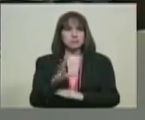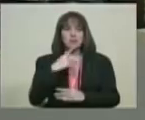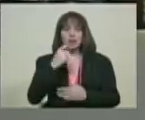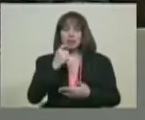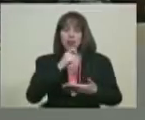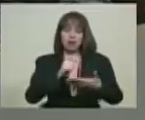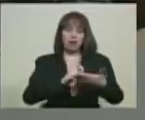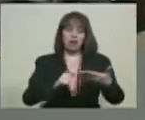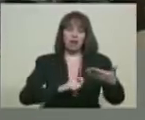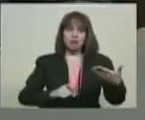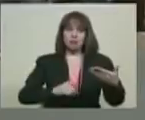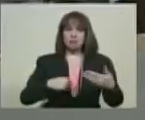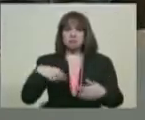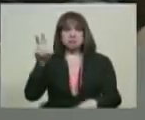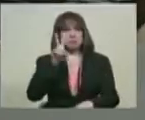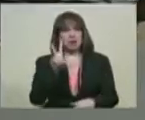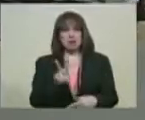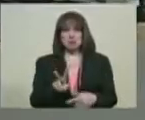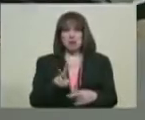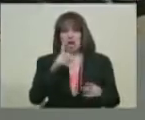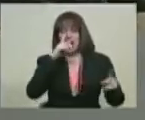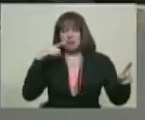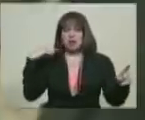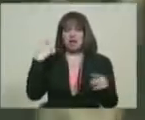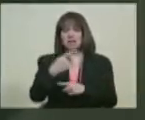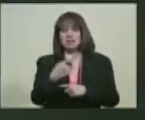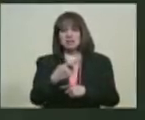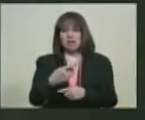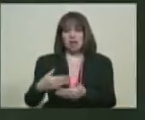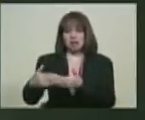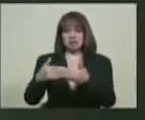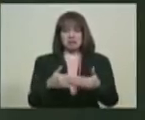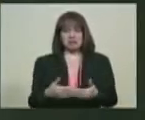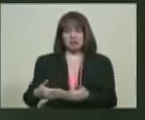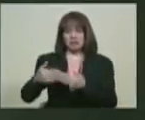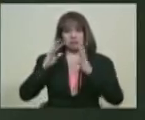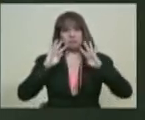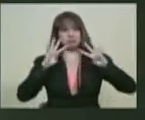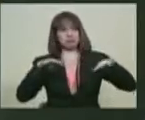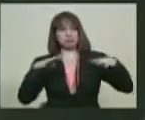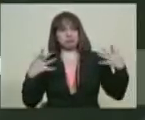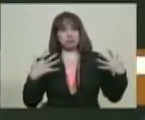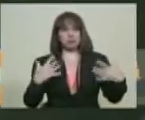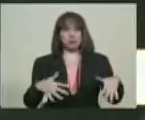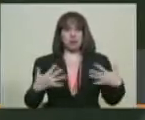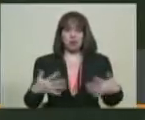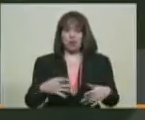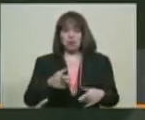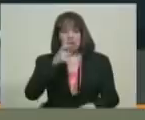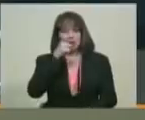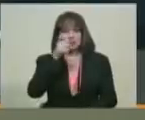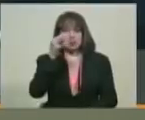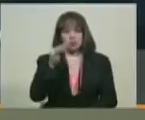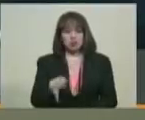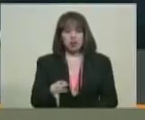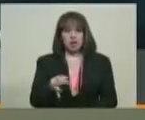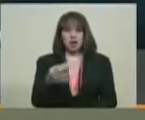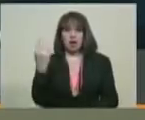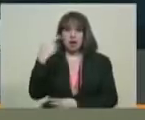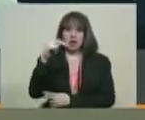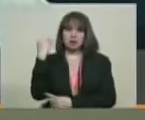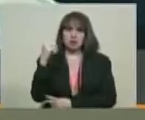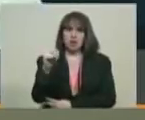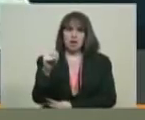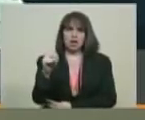declarando a Venezuela una amenaza inusual y extraordinaria para la seguridad nacional de los